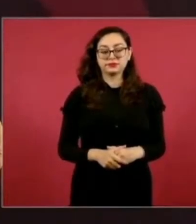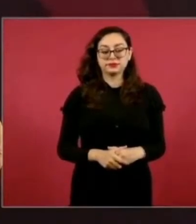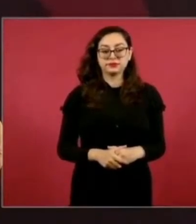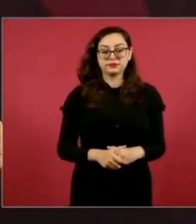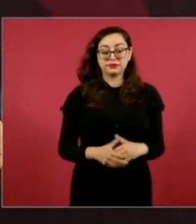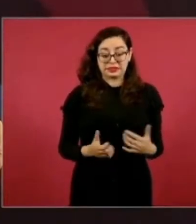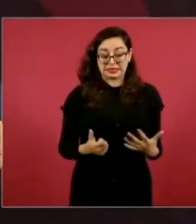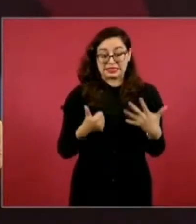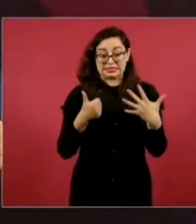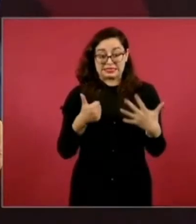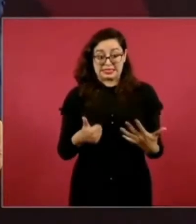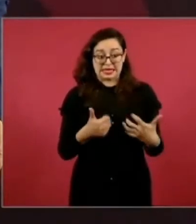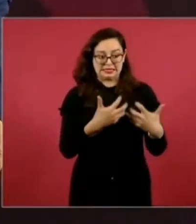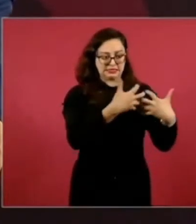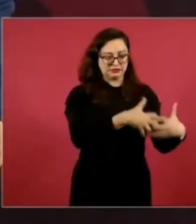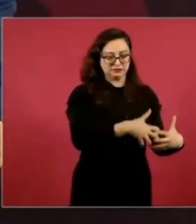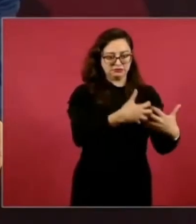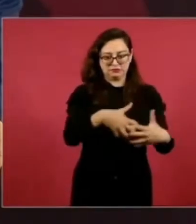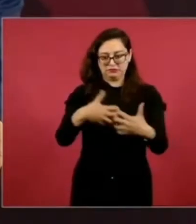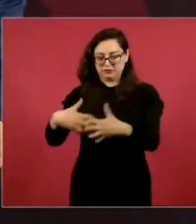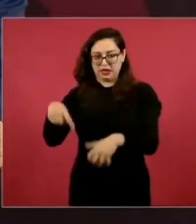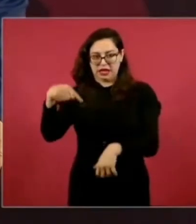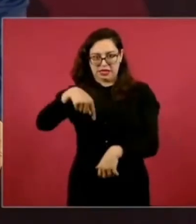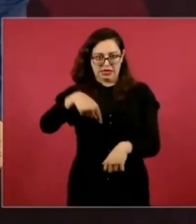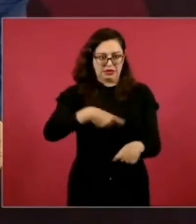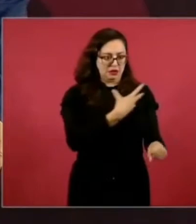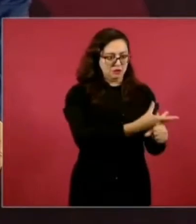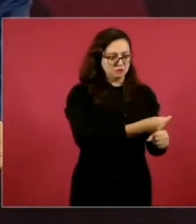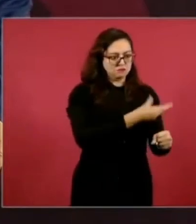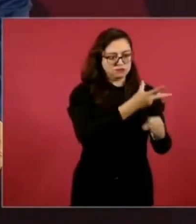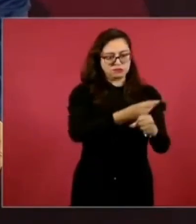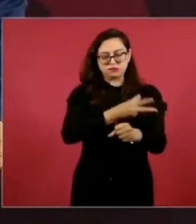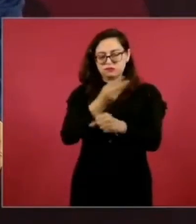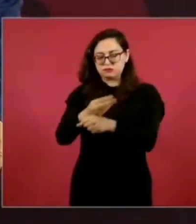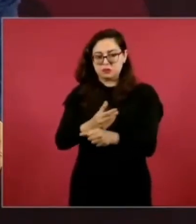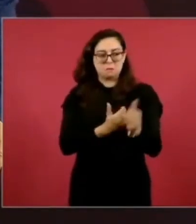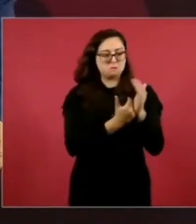Y las 6 que hemos reparado también aumentaron